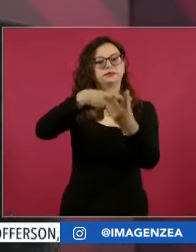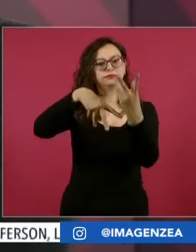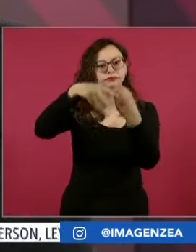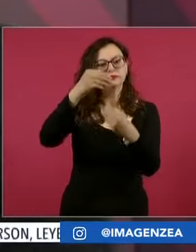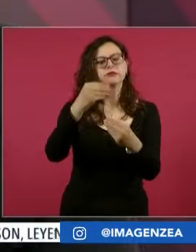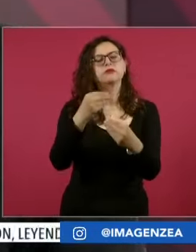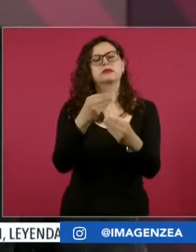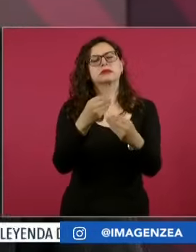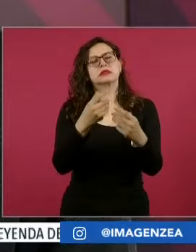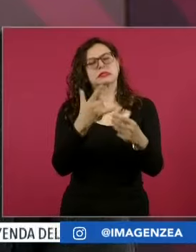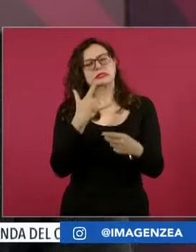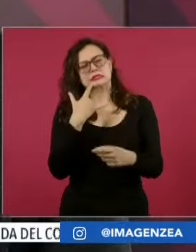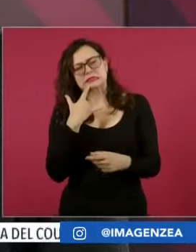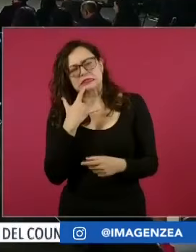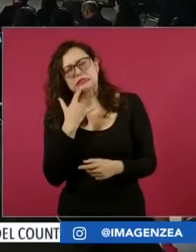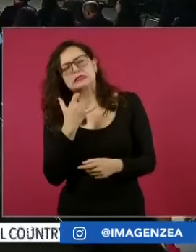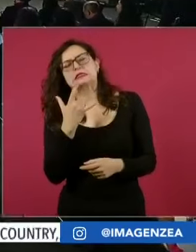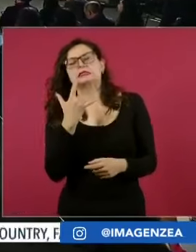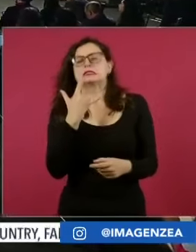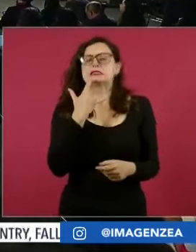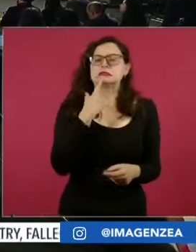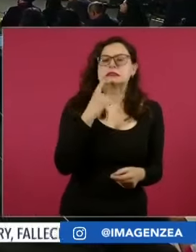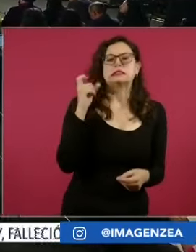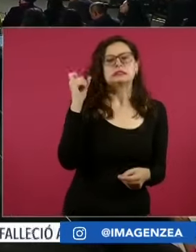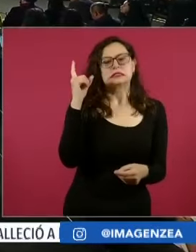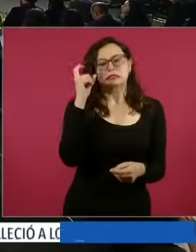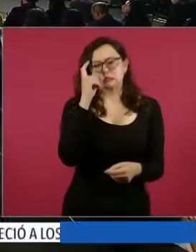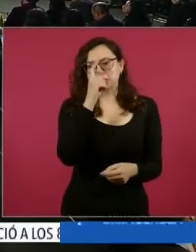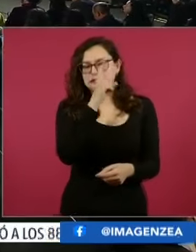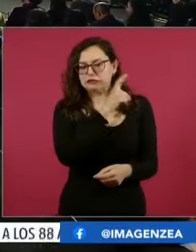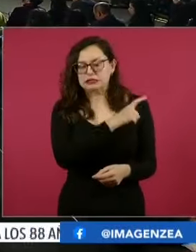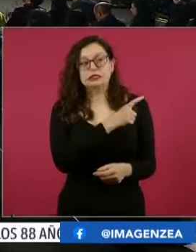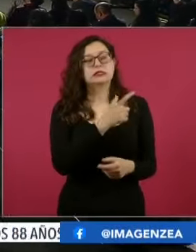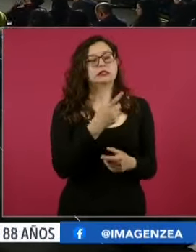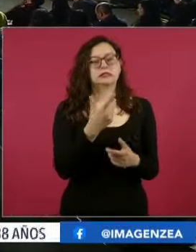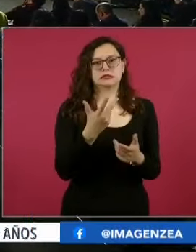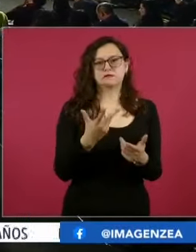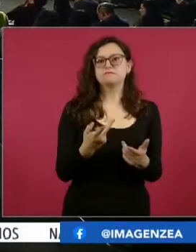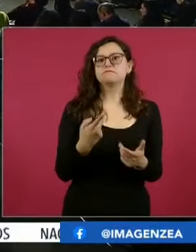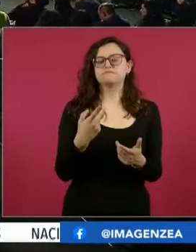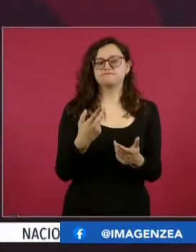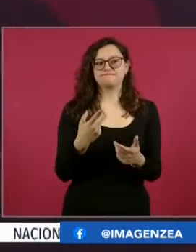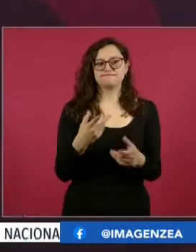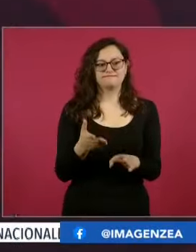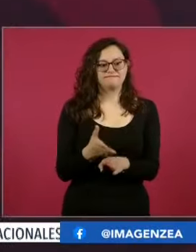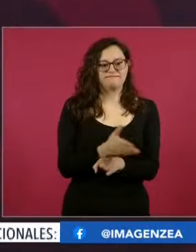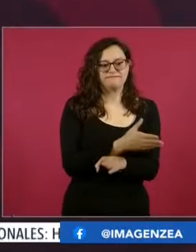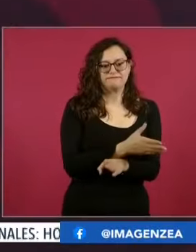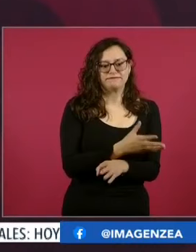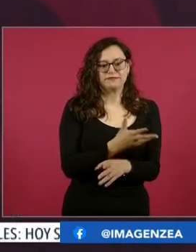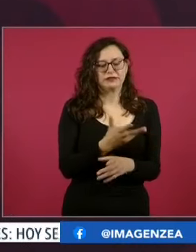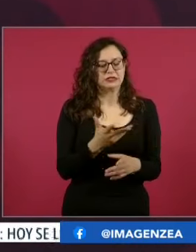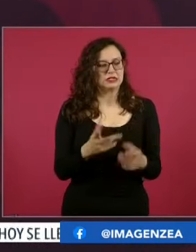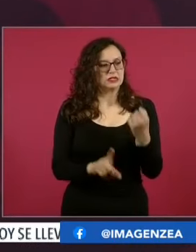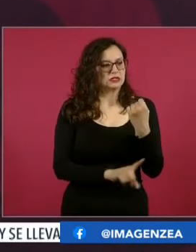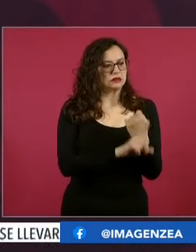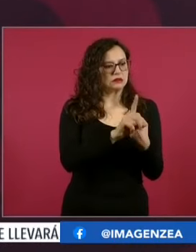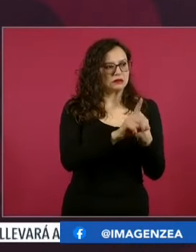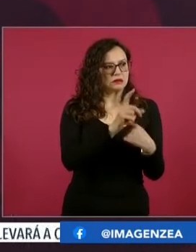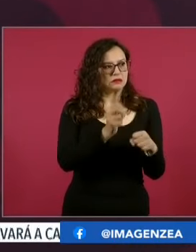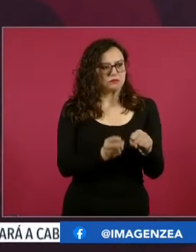limitado por esa crisis económica